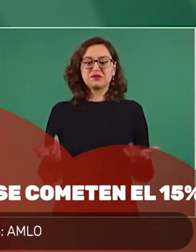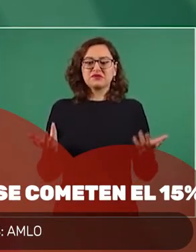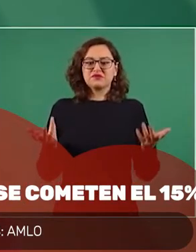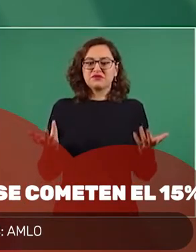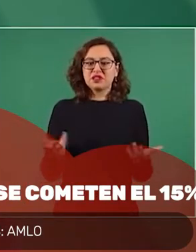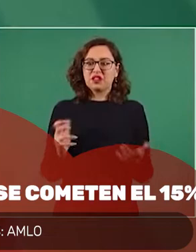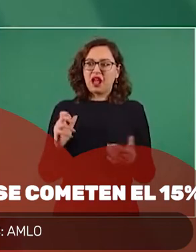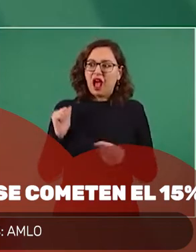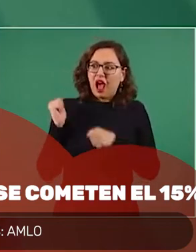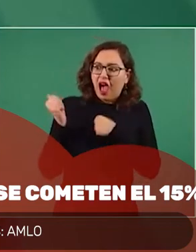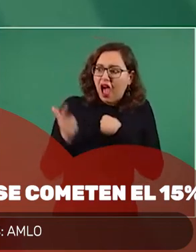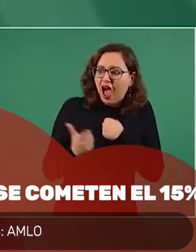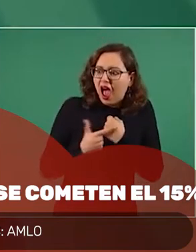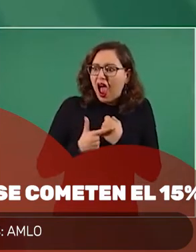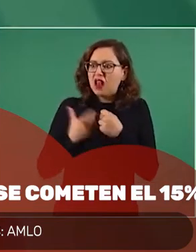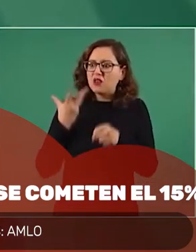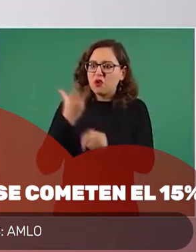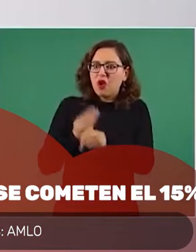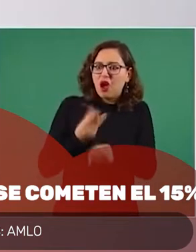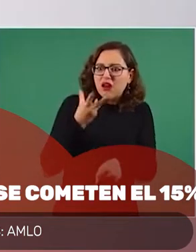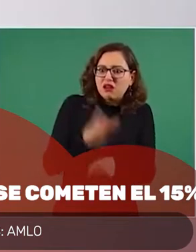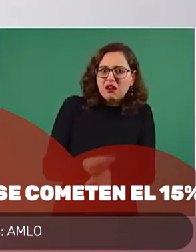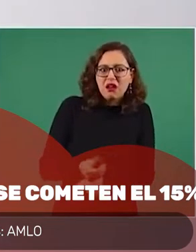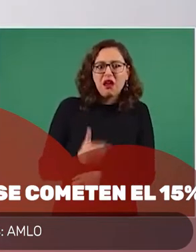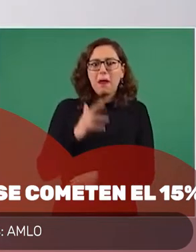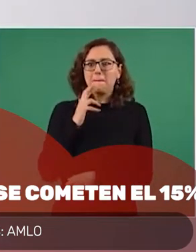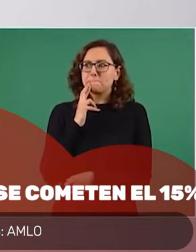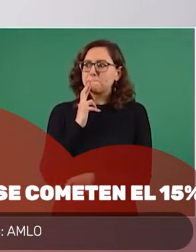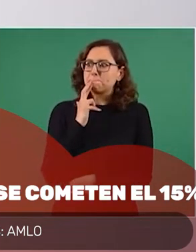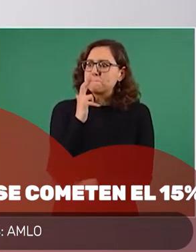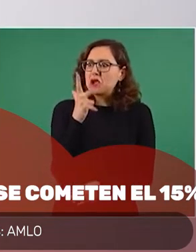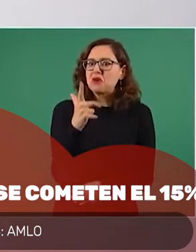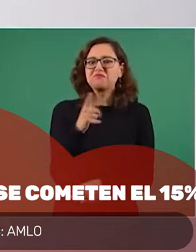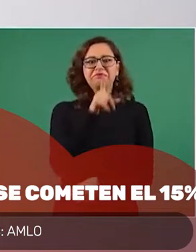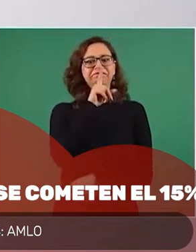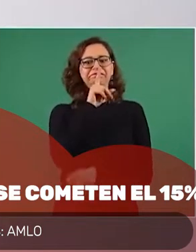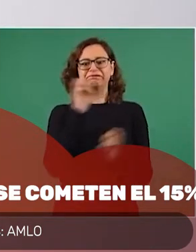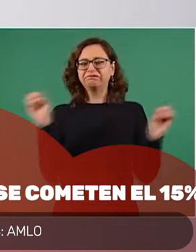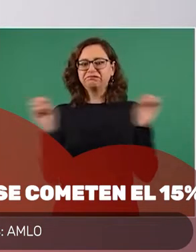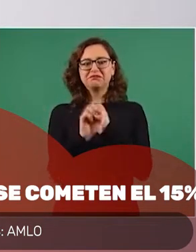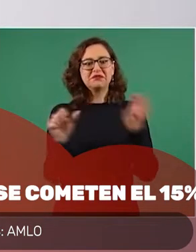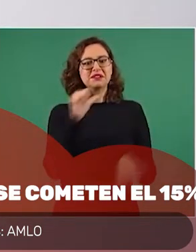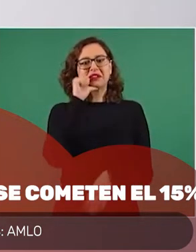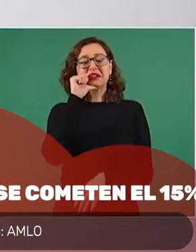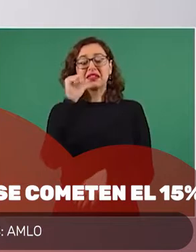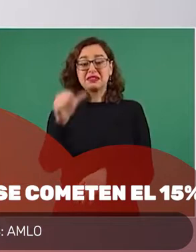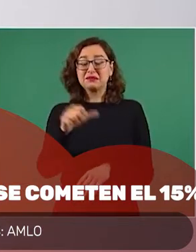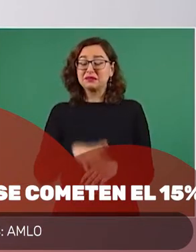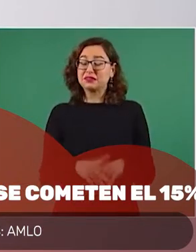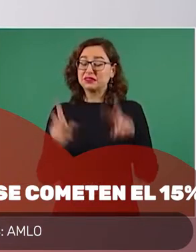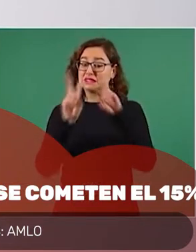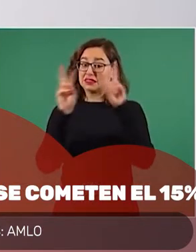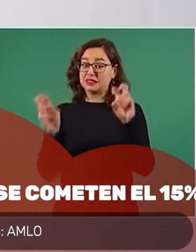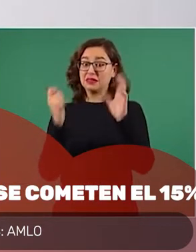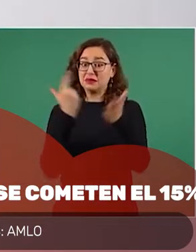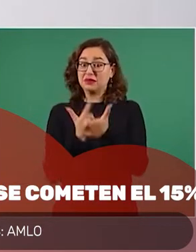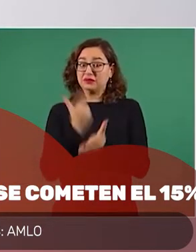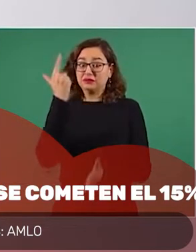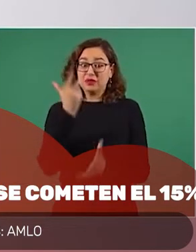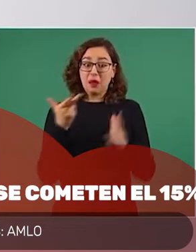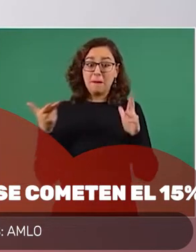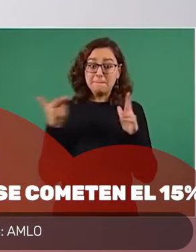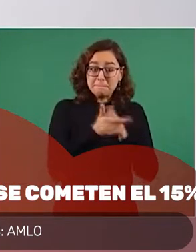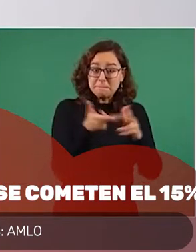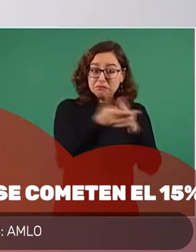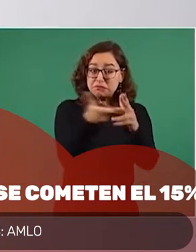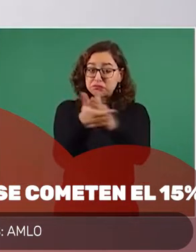resultados. Es de los estados con más violencia y desde hace bastante tiempo no es posible que no haya ninguna mejora, señaló el presidente. No es posible que de ninguna manera haya